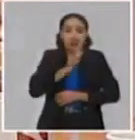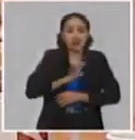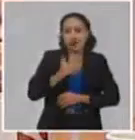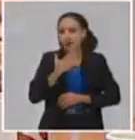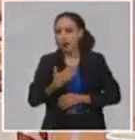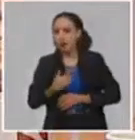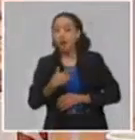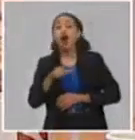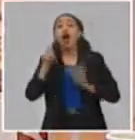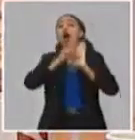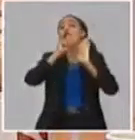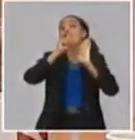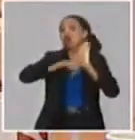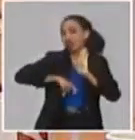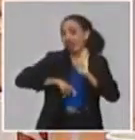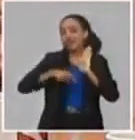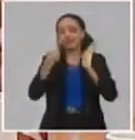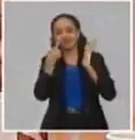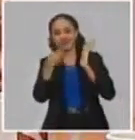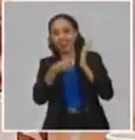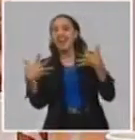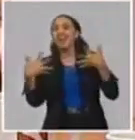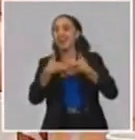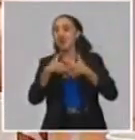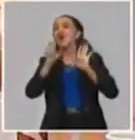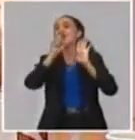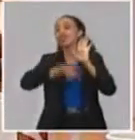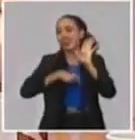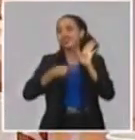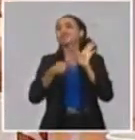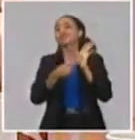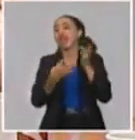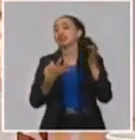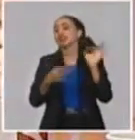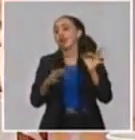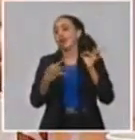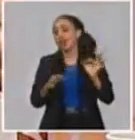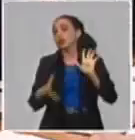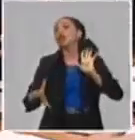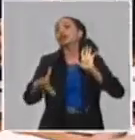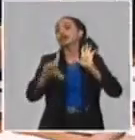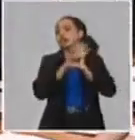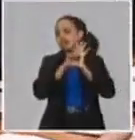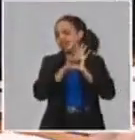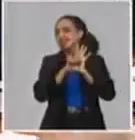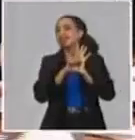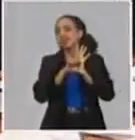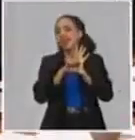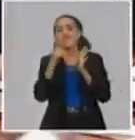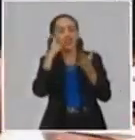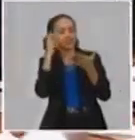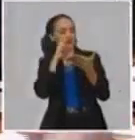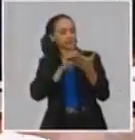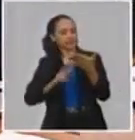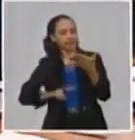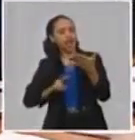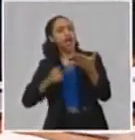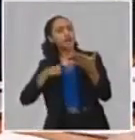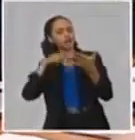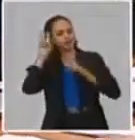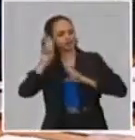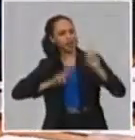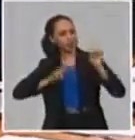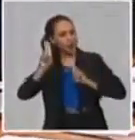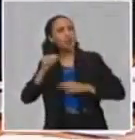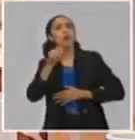la relación se basa en un contrato, pues hay un documento marco legal. Legal que pues nos permite acordar